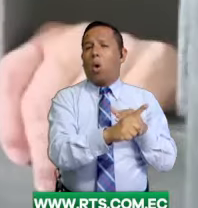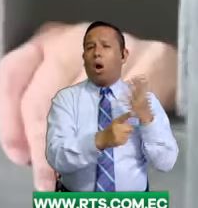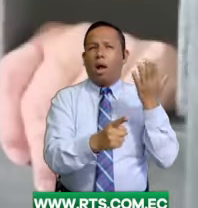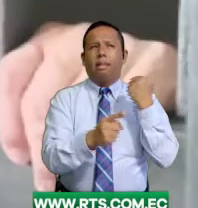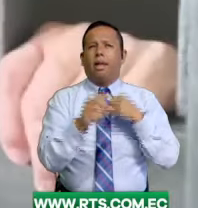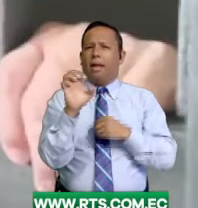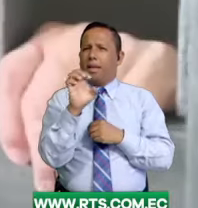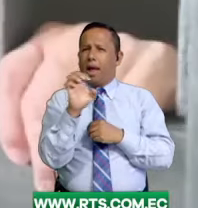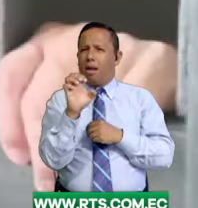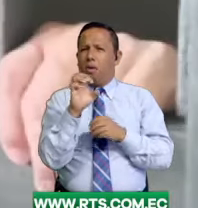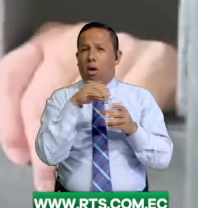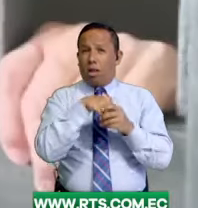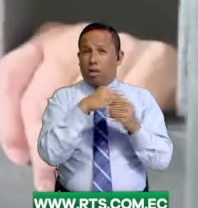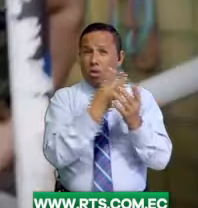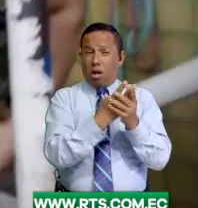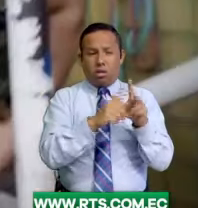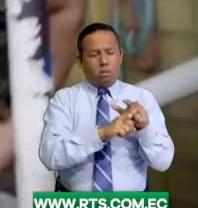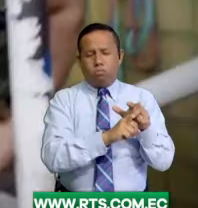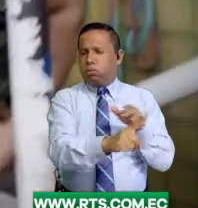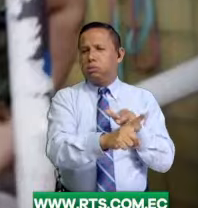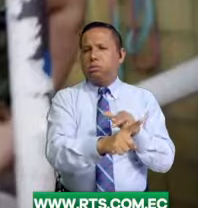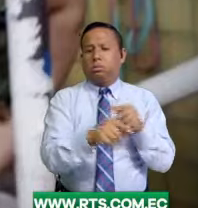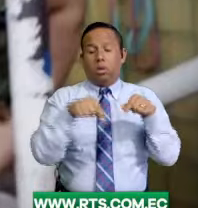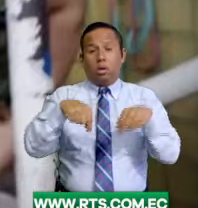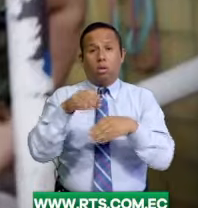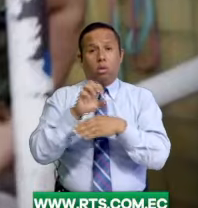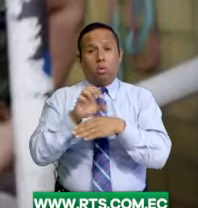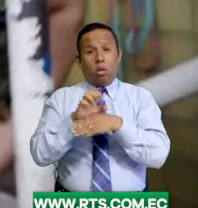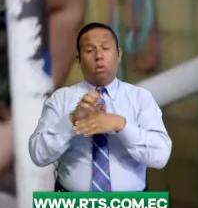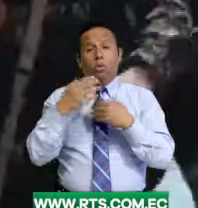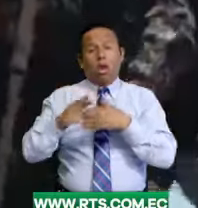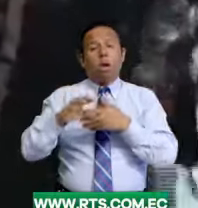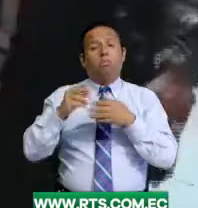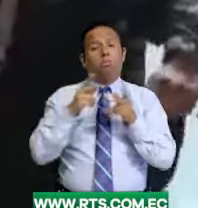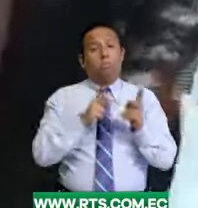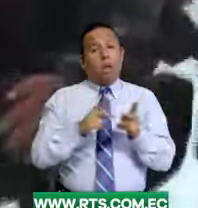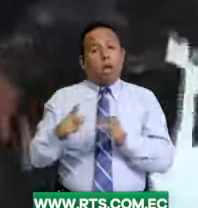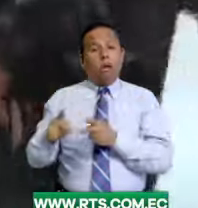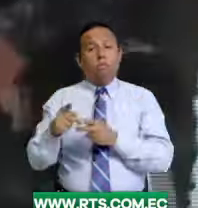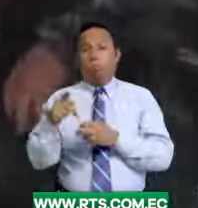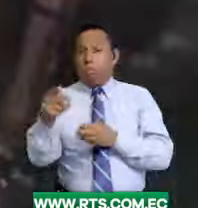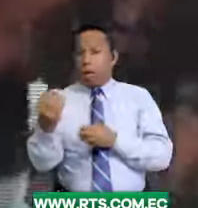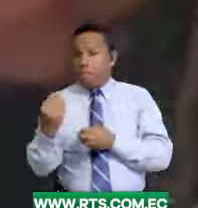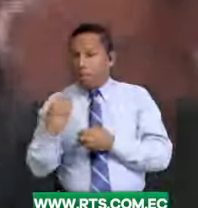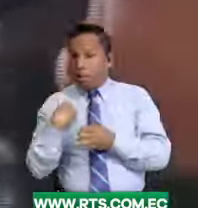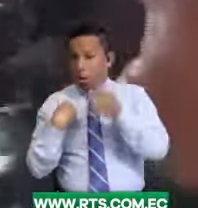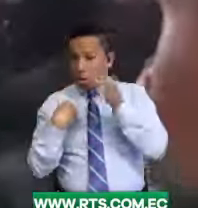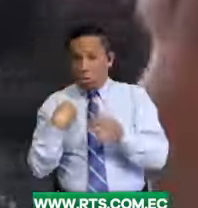En el país está vigente el plan de recompensas para la aprehensión de este sujeto.